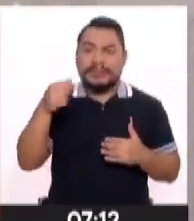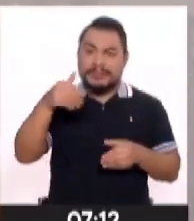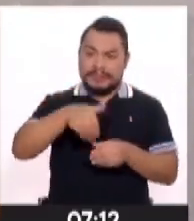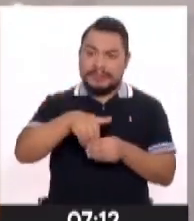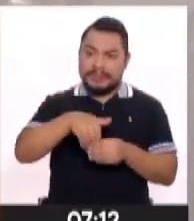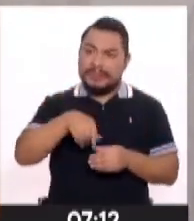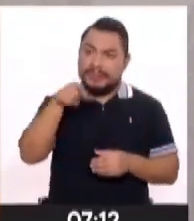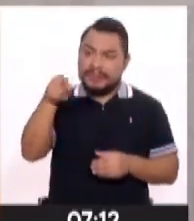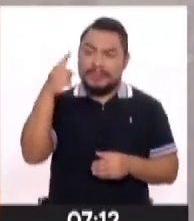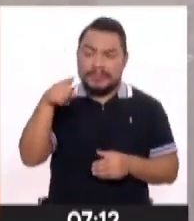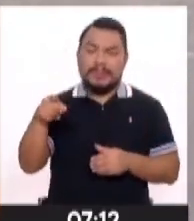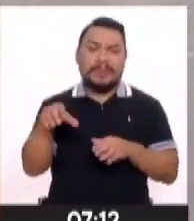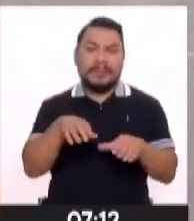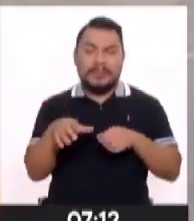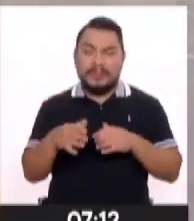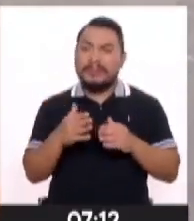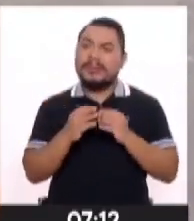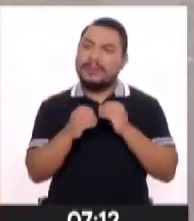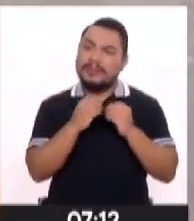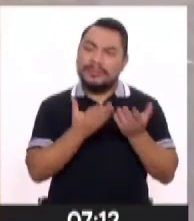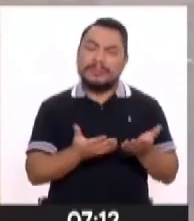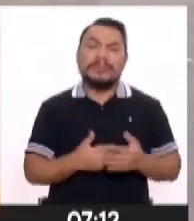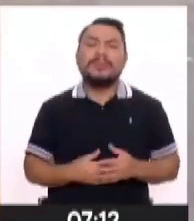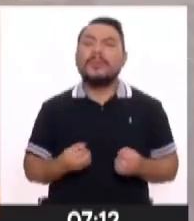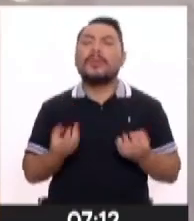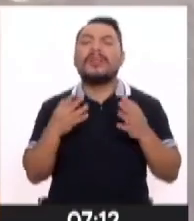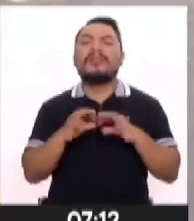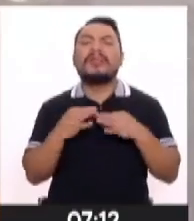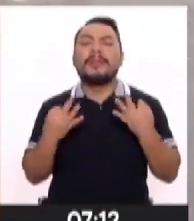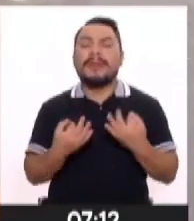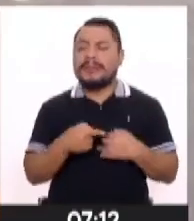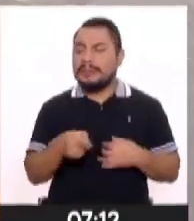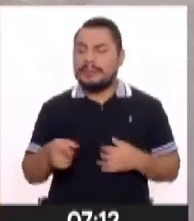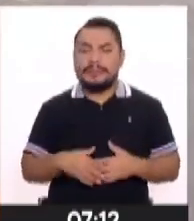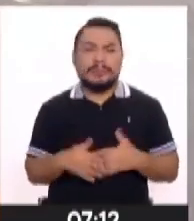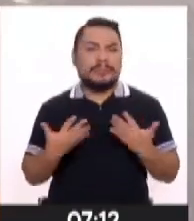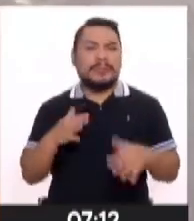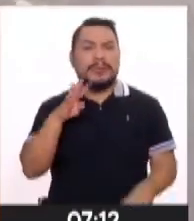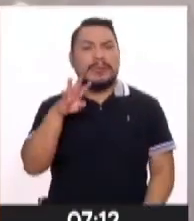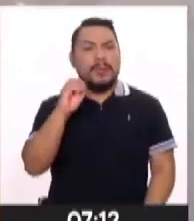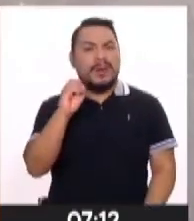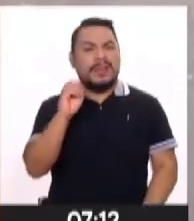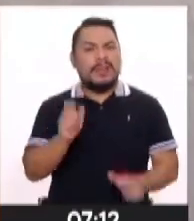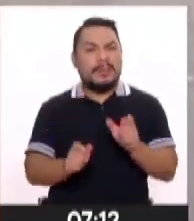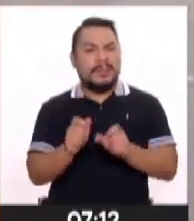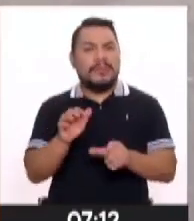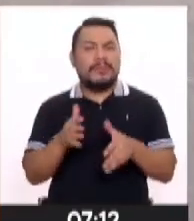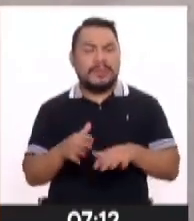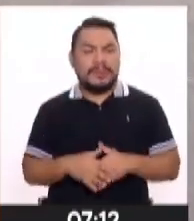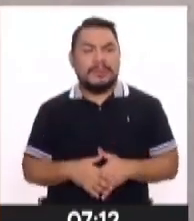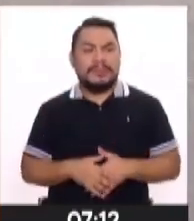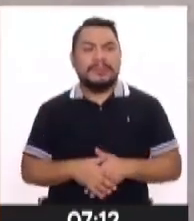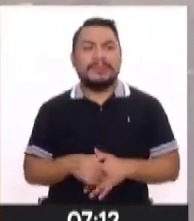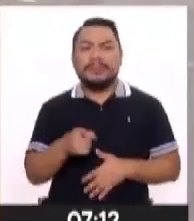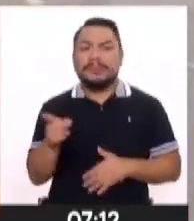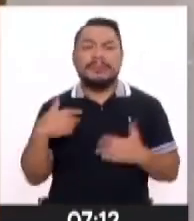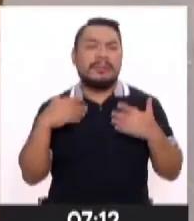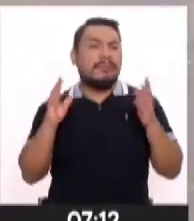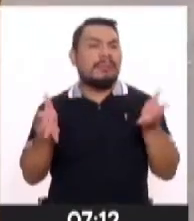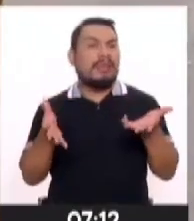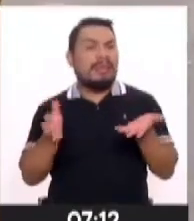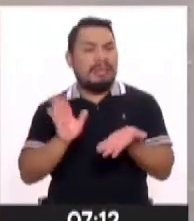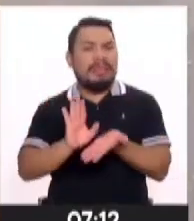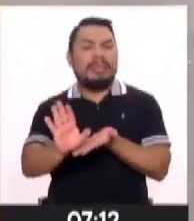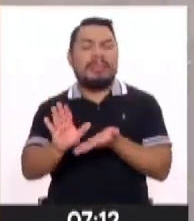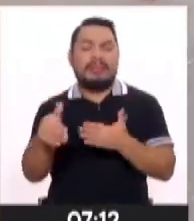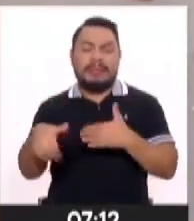nos cumplan con nosotros. ¿Cuántas familias son las que están viviendo aquí en estas condiciones actualmente? Más de 40 personas. ¿Y qué? ¿Nos tienen botado?